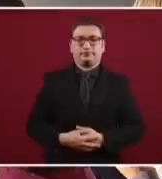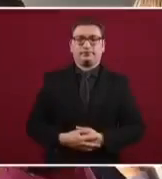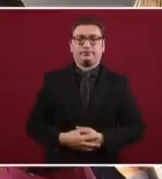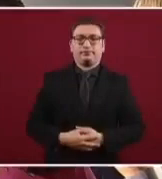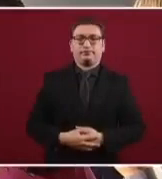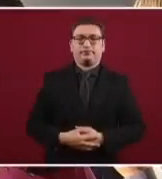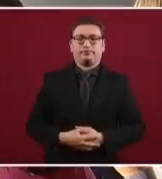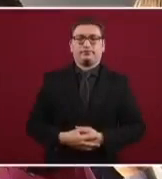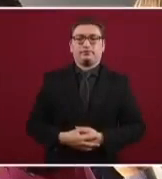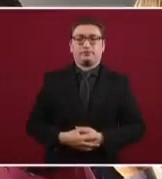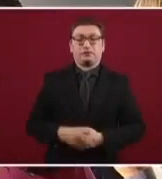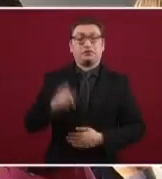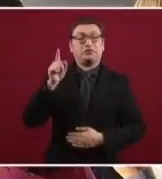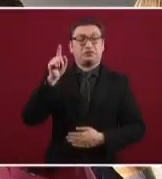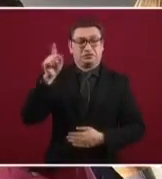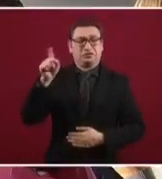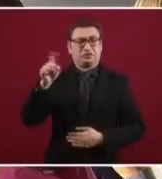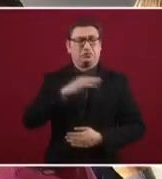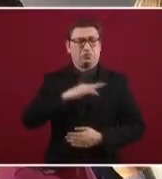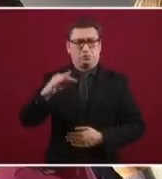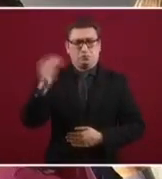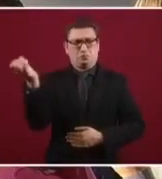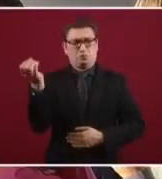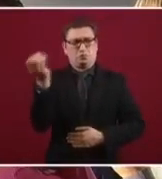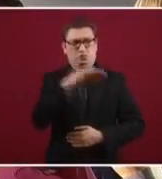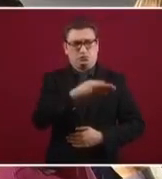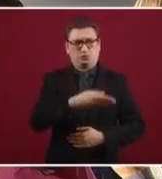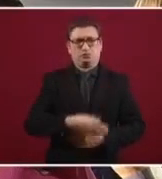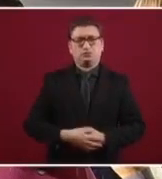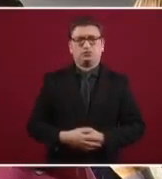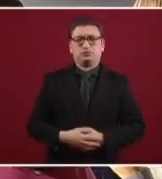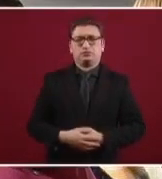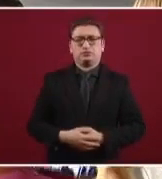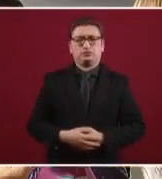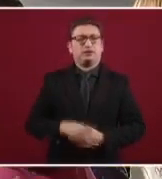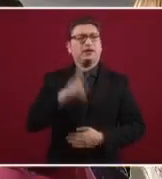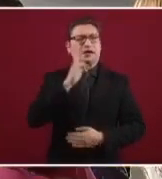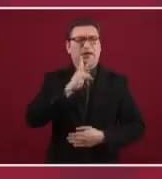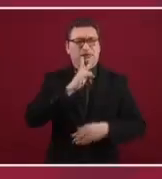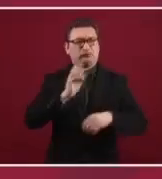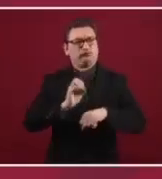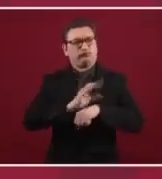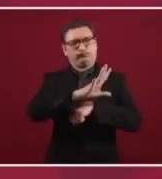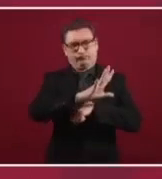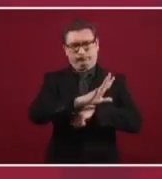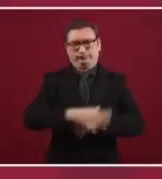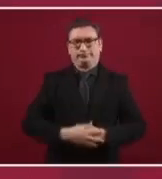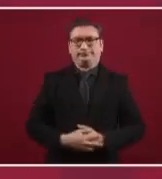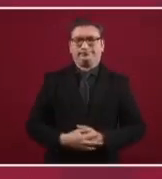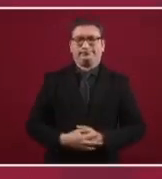Entonces él puede enviártelo y vamos a pasar